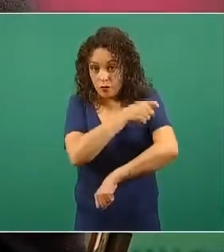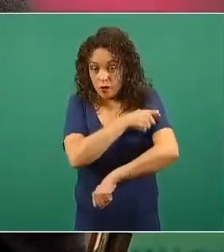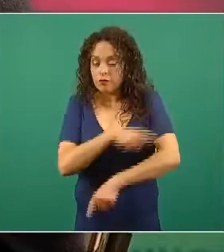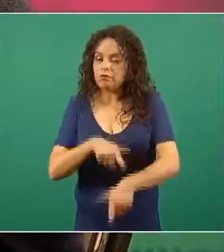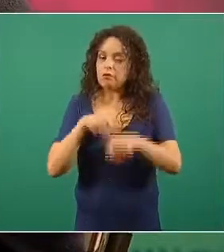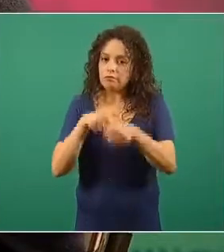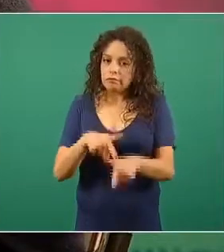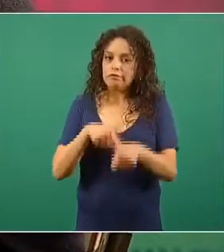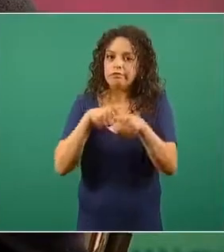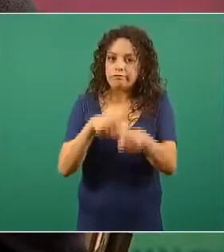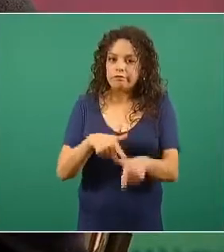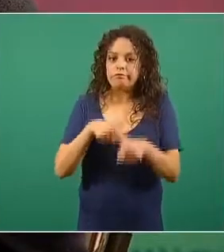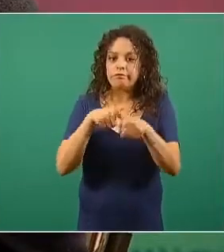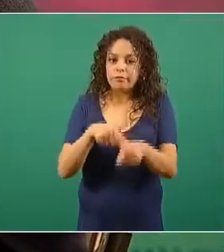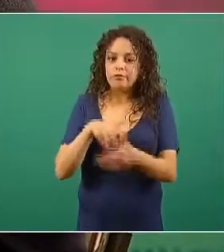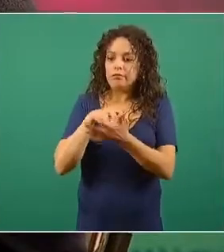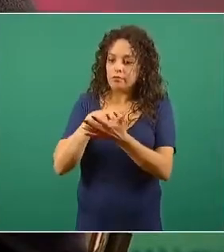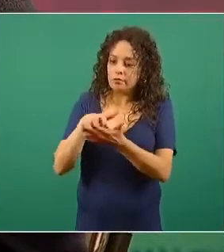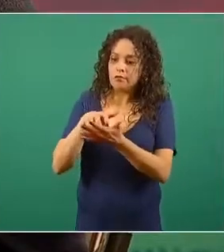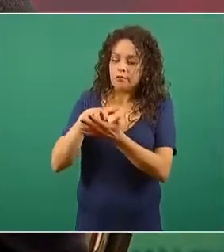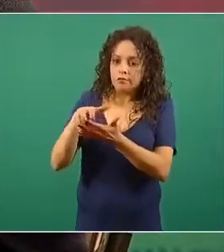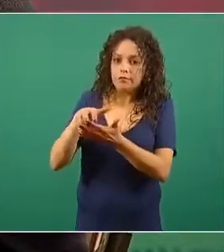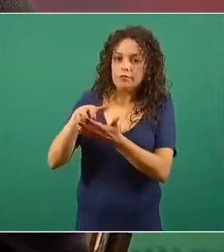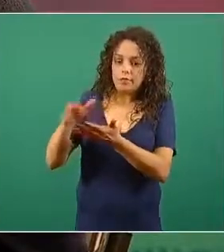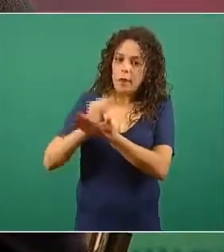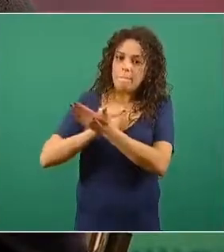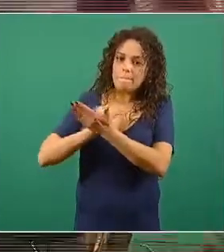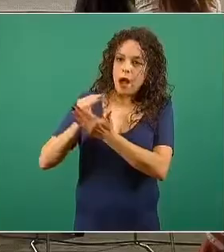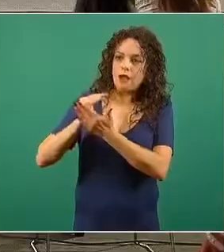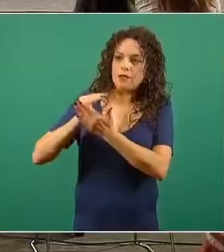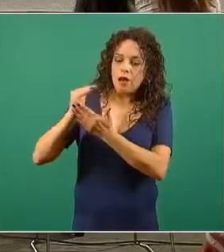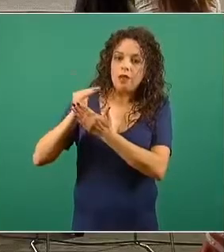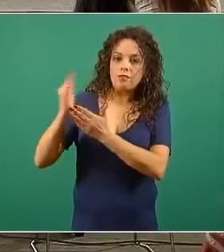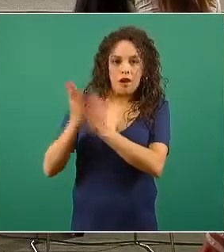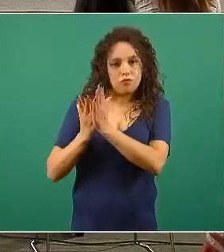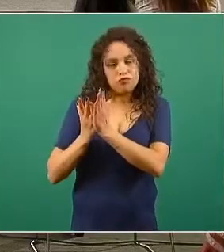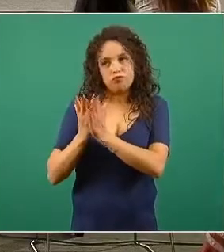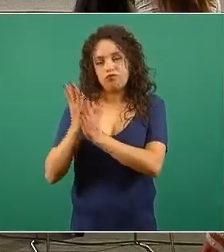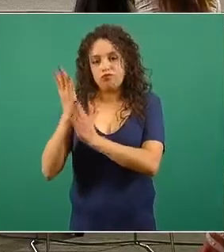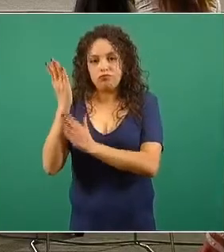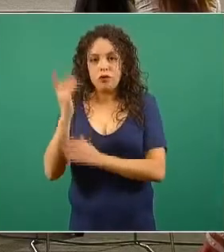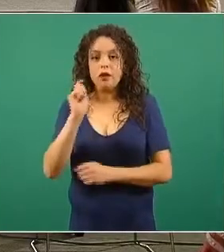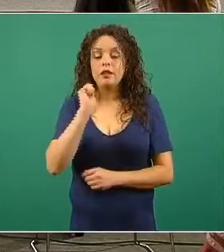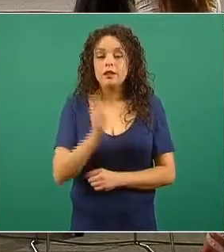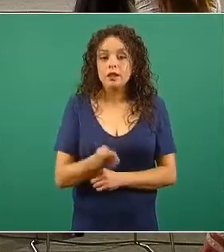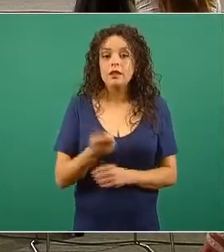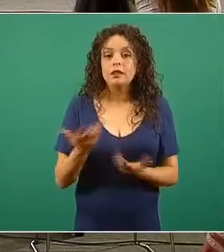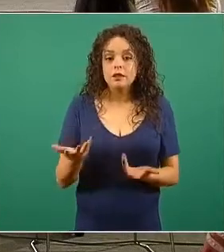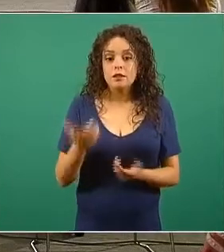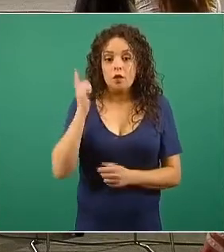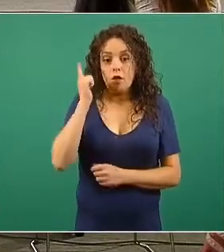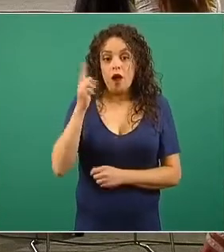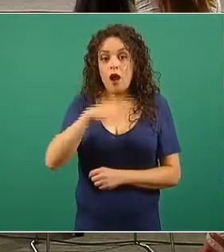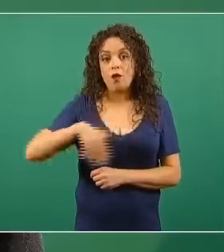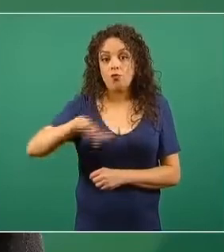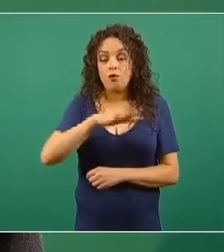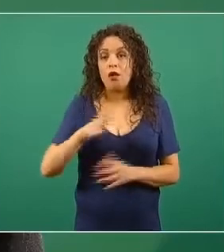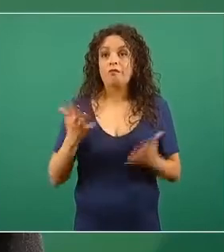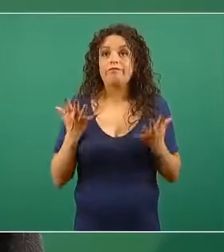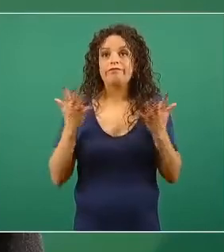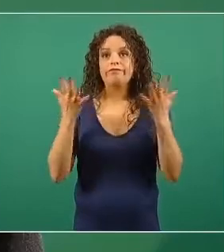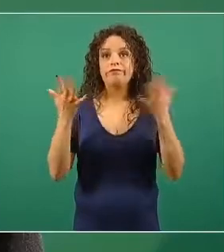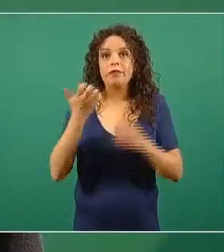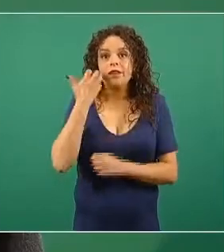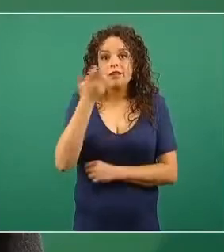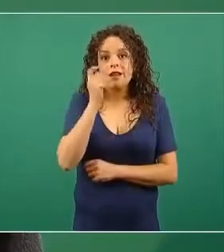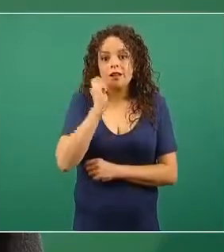continúen incrementándose y continúen subiendo a lo que será o lo que todos esperamos pueda llegar a ser